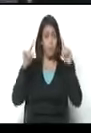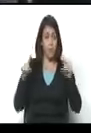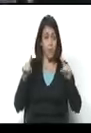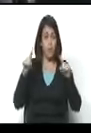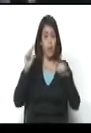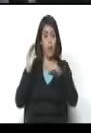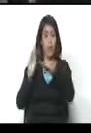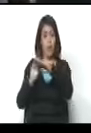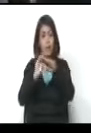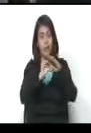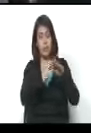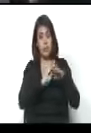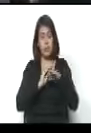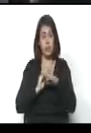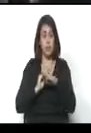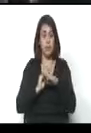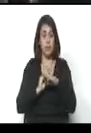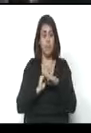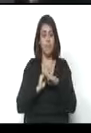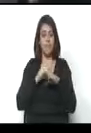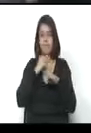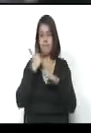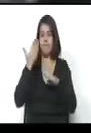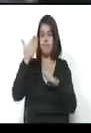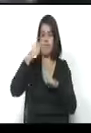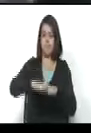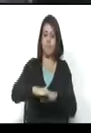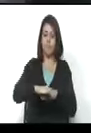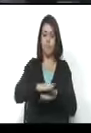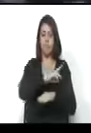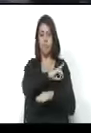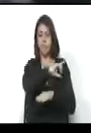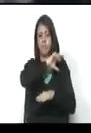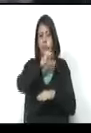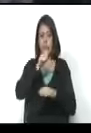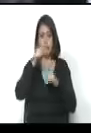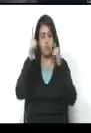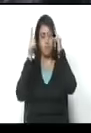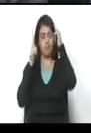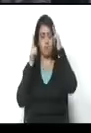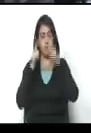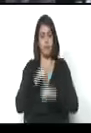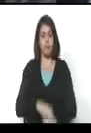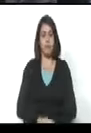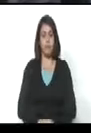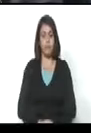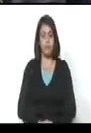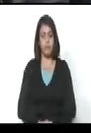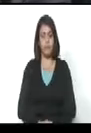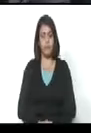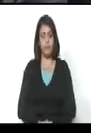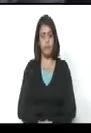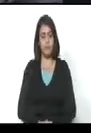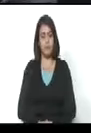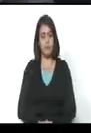nos anunciaba la siembra del comandante, su trascendencia